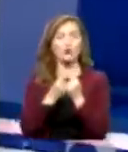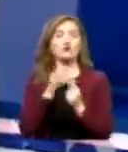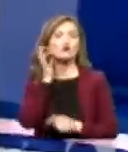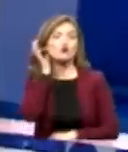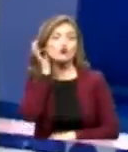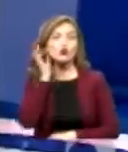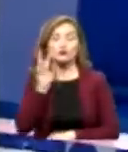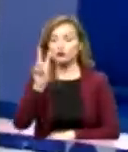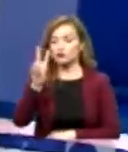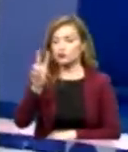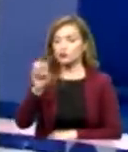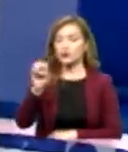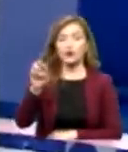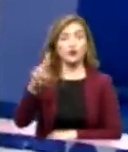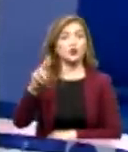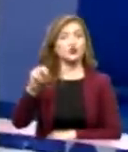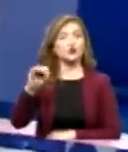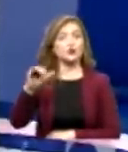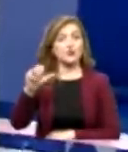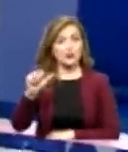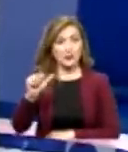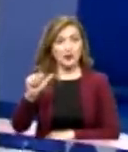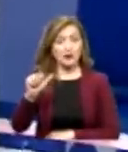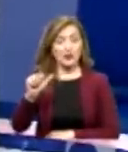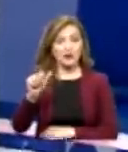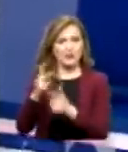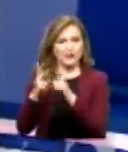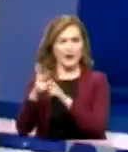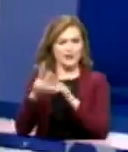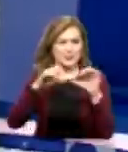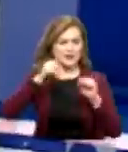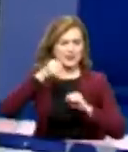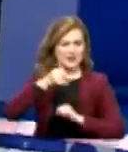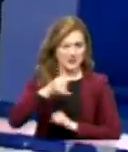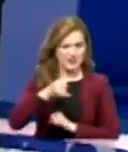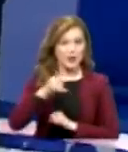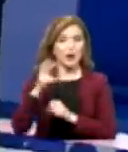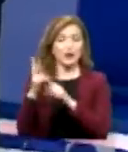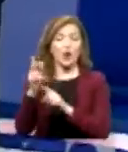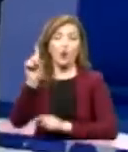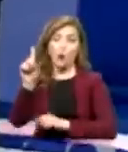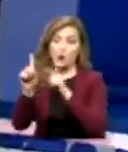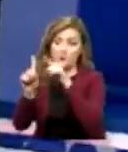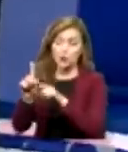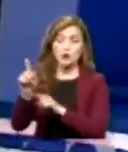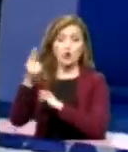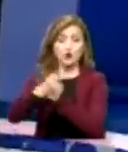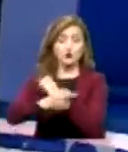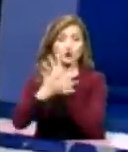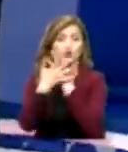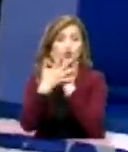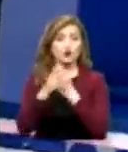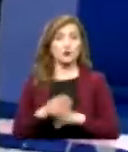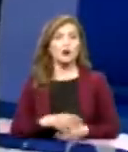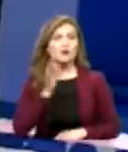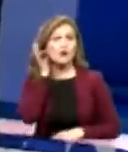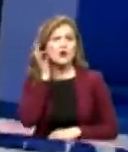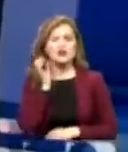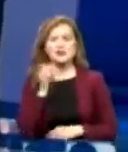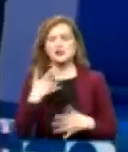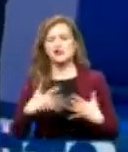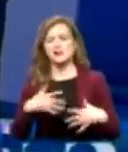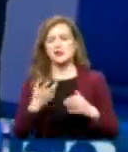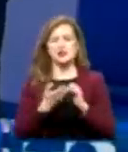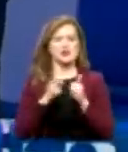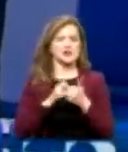Ocaña, ocurrida en Quito en el año 2017. Verónica aún tiene severas lesiones y asegura que durante el proceso ha existido